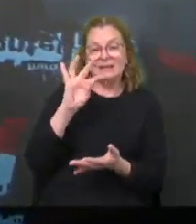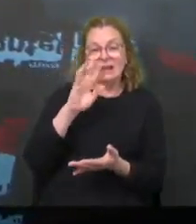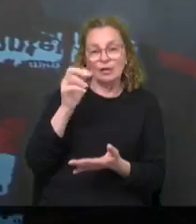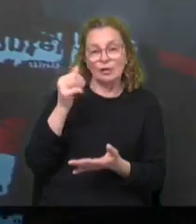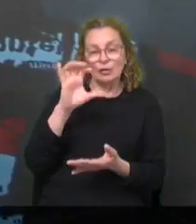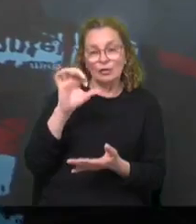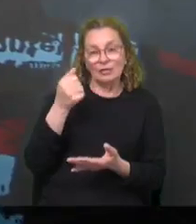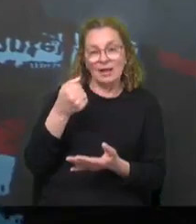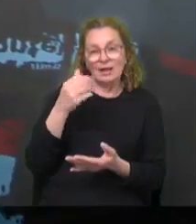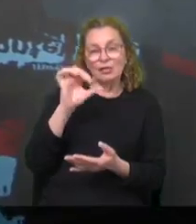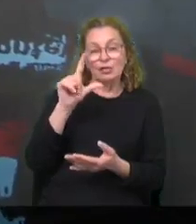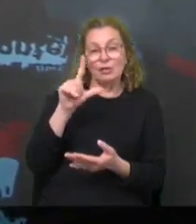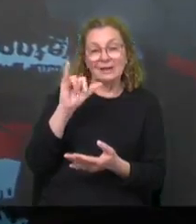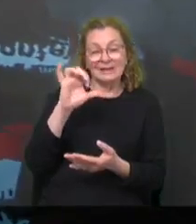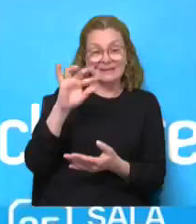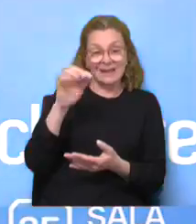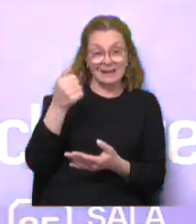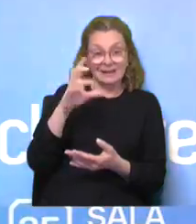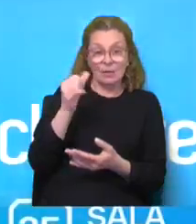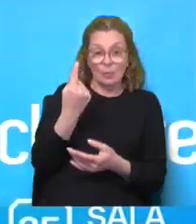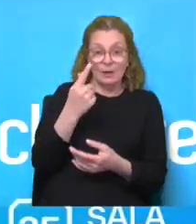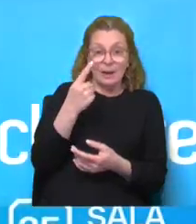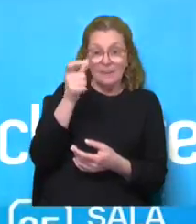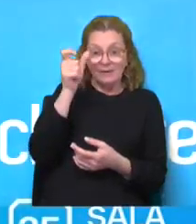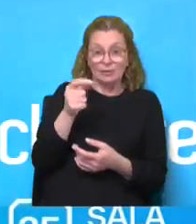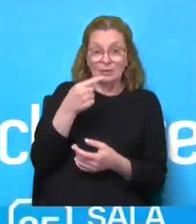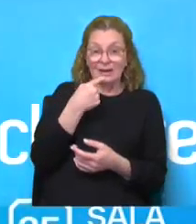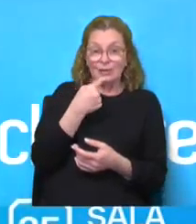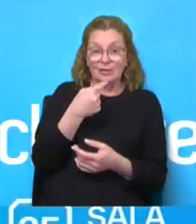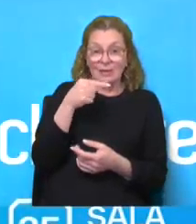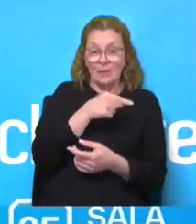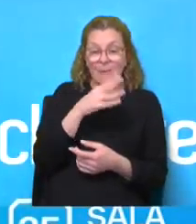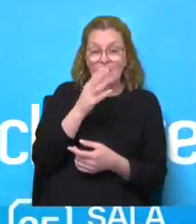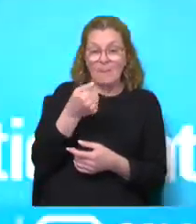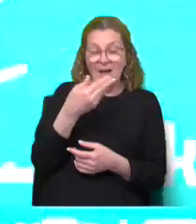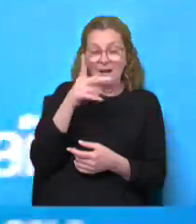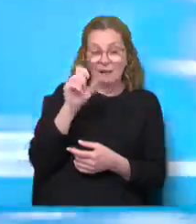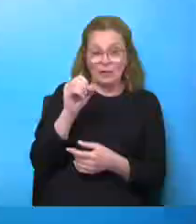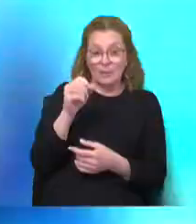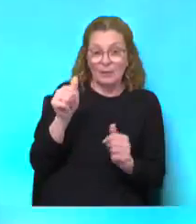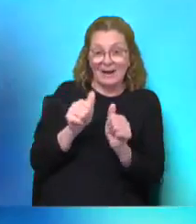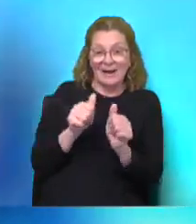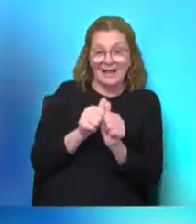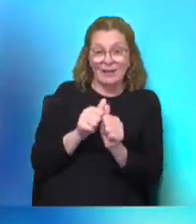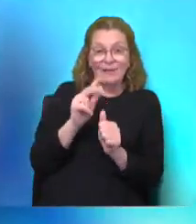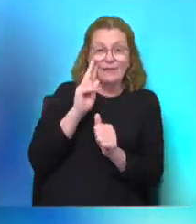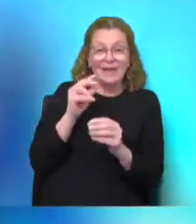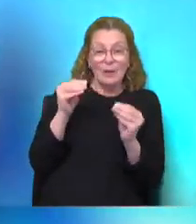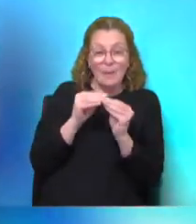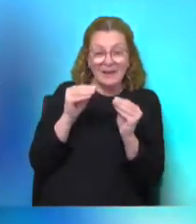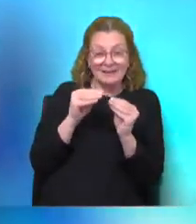concierto de solistas que va a participar una persona que no quiero señalar, que se llama Pablo Silvera, pero al lado de él ven a nuestra